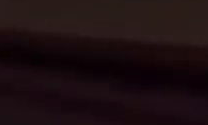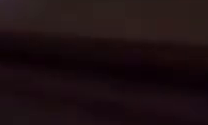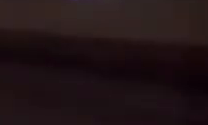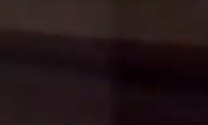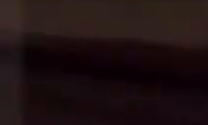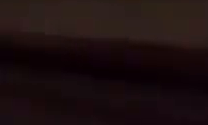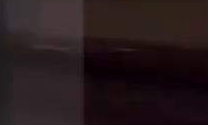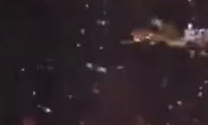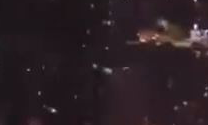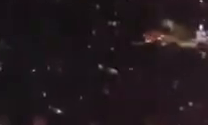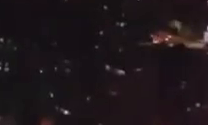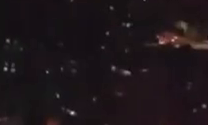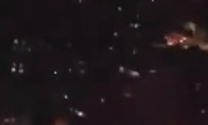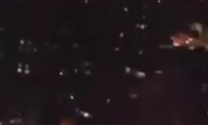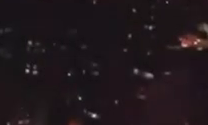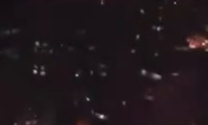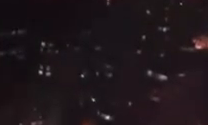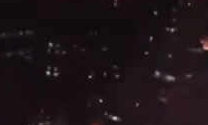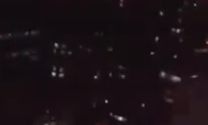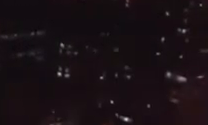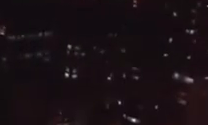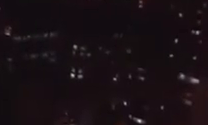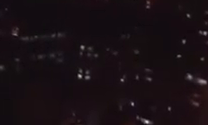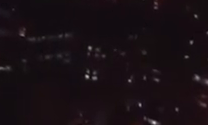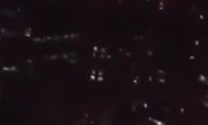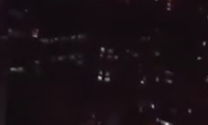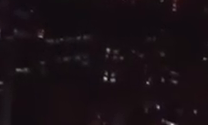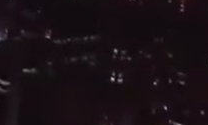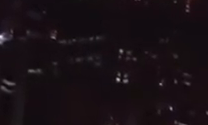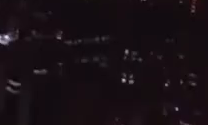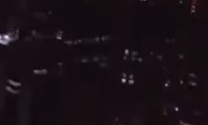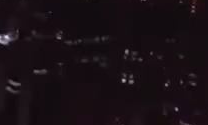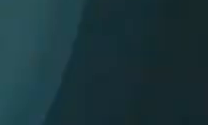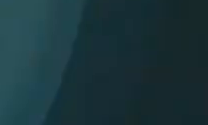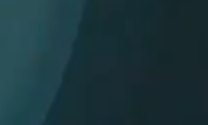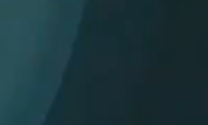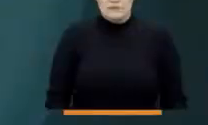RTVC Noticias, emisión fin de semana.